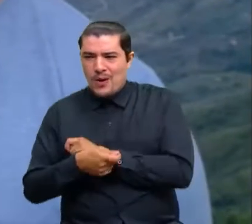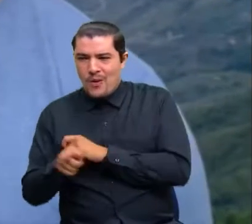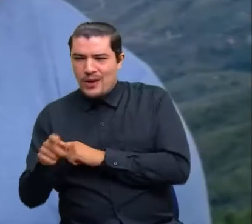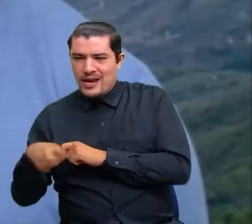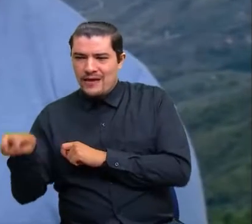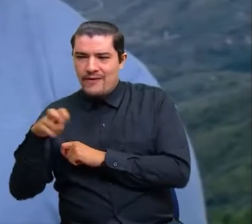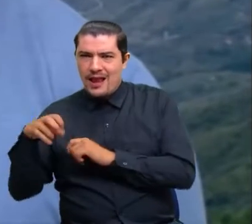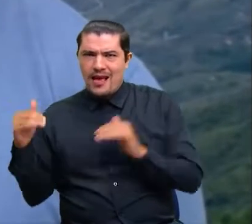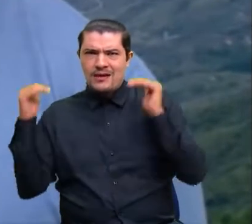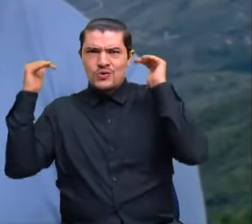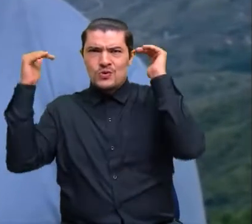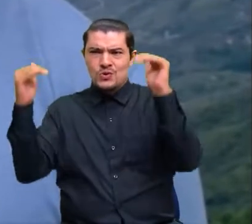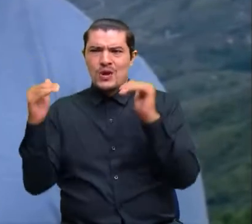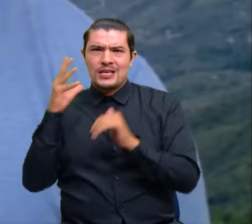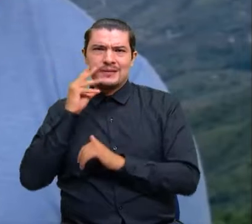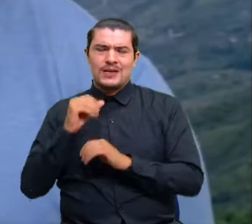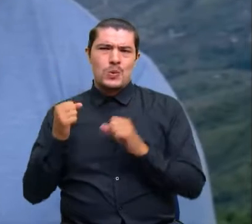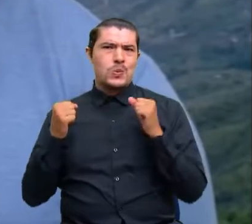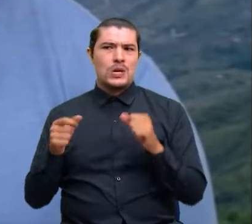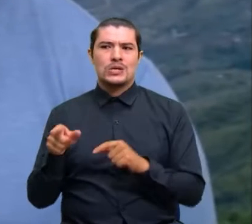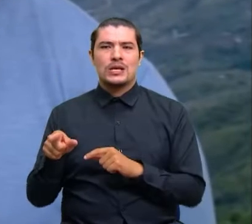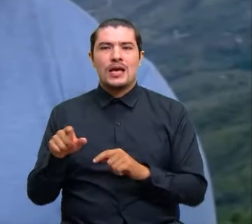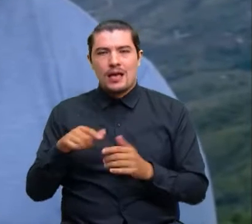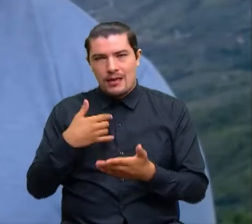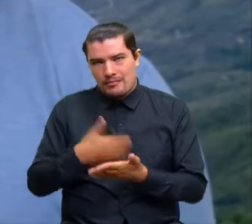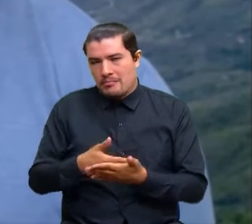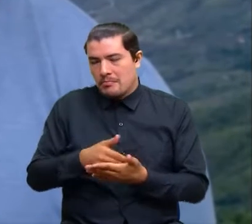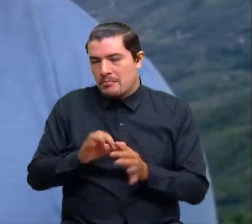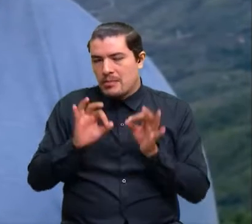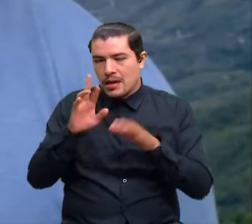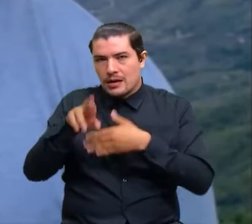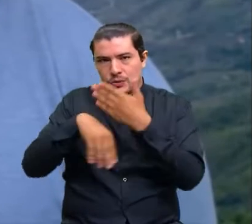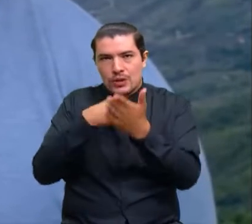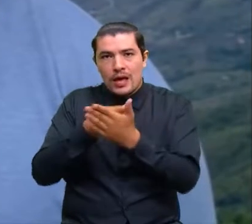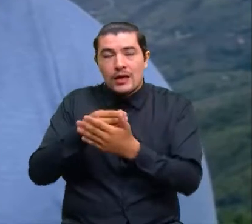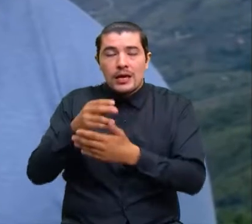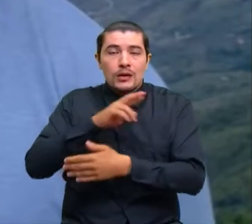eso llegamos a un buen lugar, llegamos a cuarto final, a finales de cuarto.